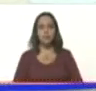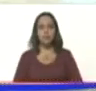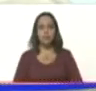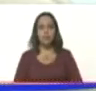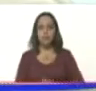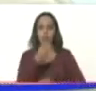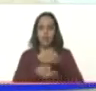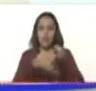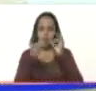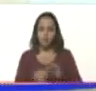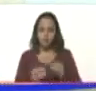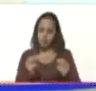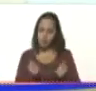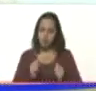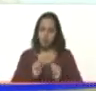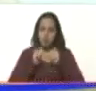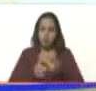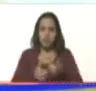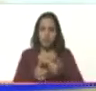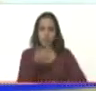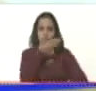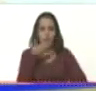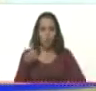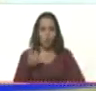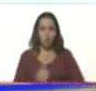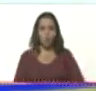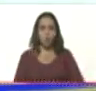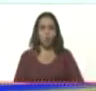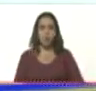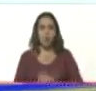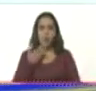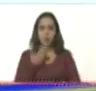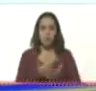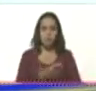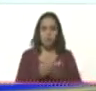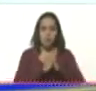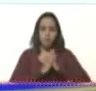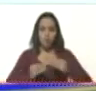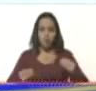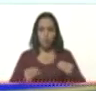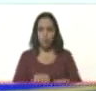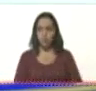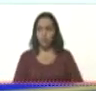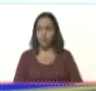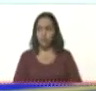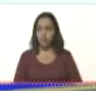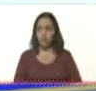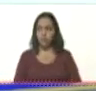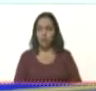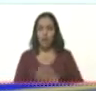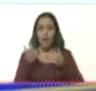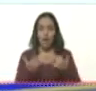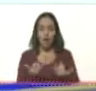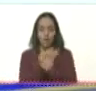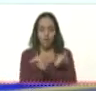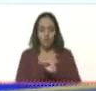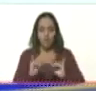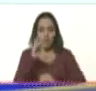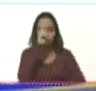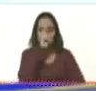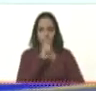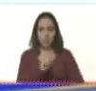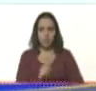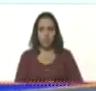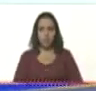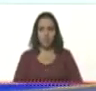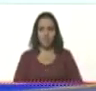cumplir, activar el plan, mejorar. Por eso yo les pido a todos ustedes, ahora, finalizando el año, le he pedido